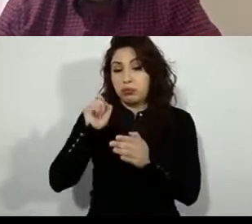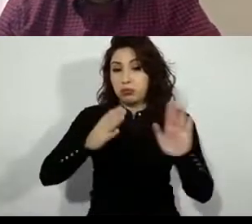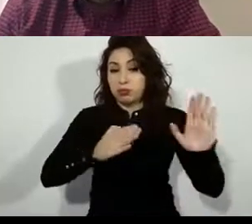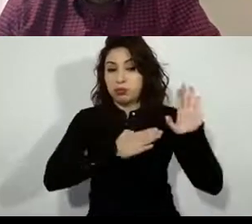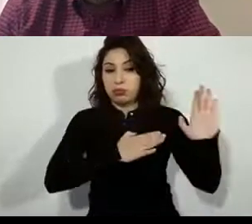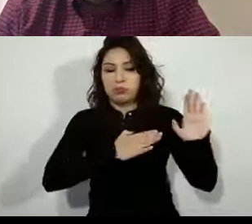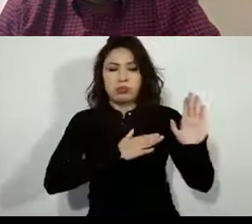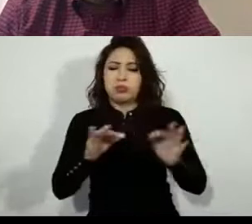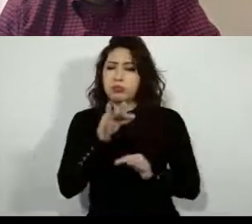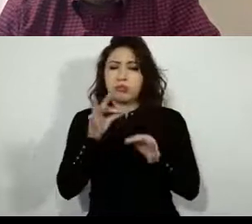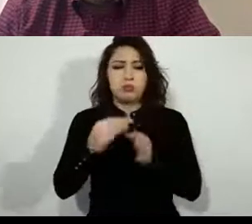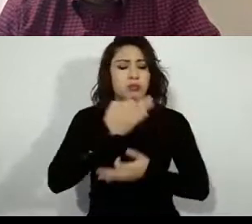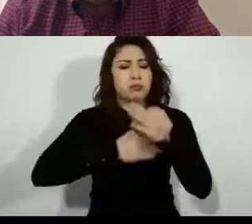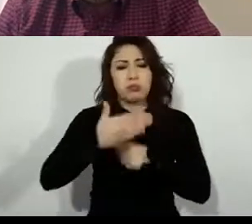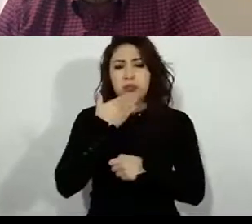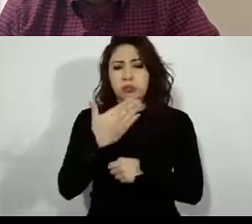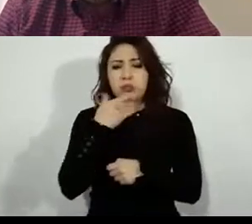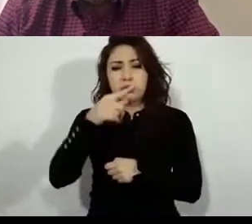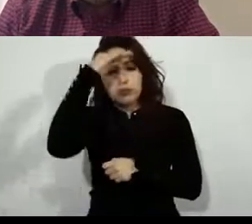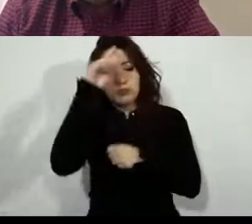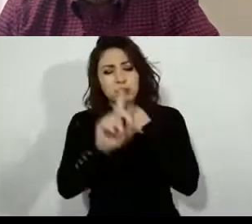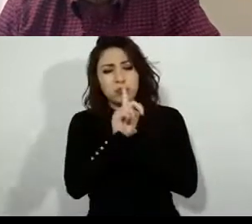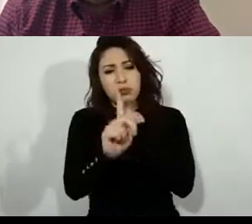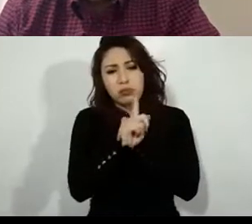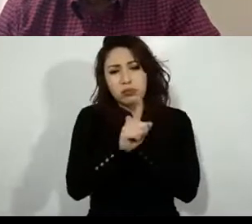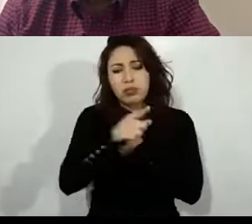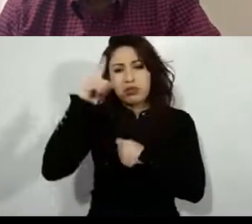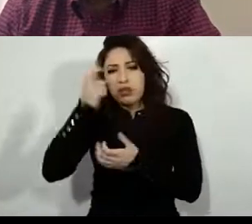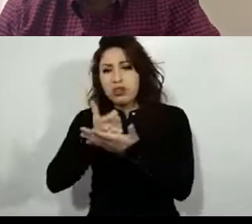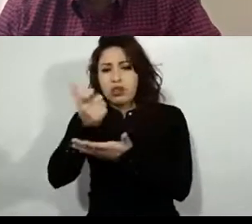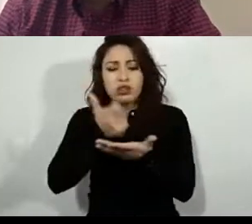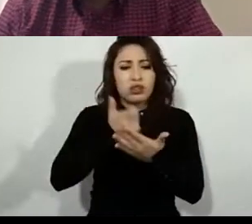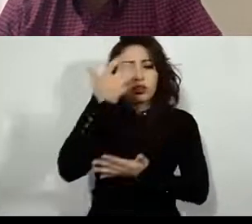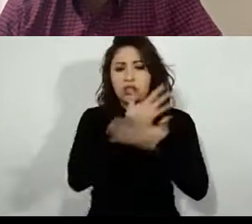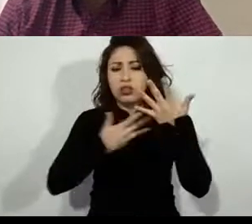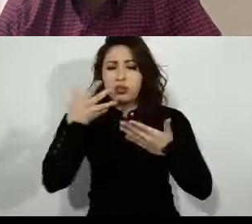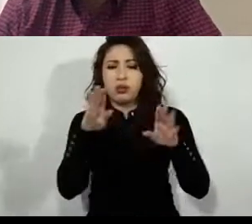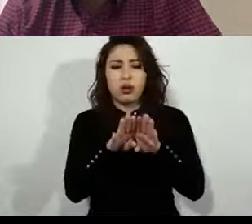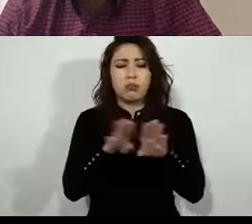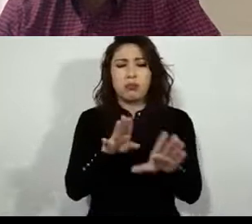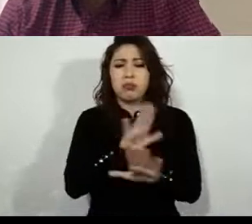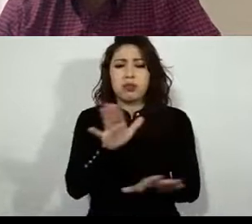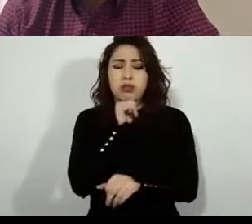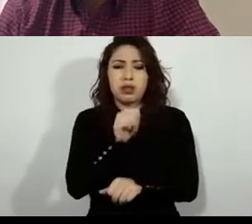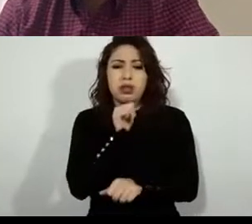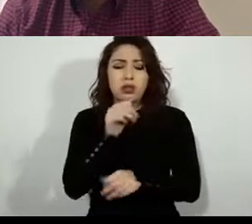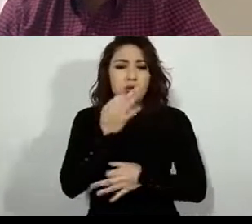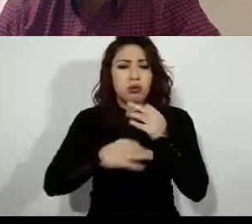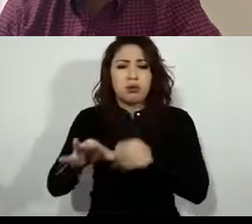Se está trabajando en la integración del anteproyecto, como lo comenté hace un momento, y